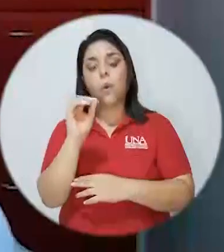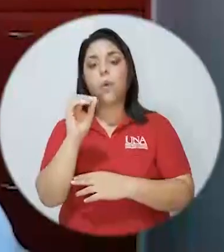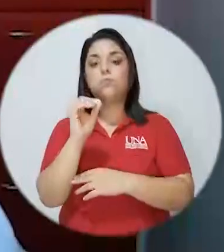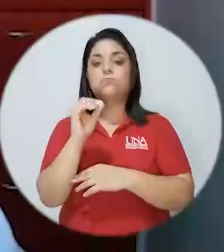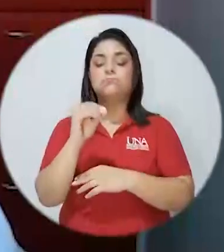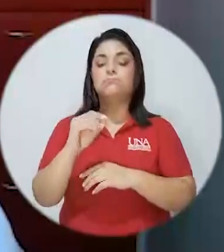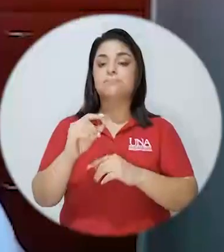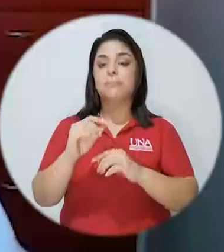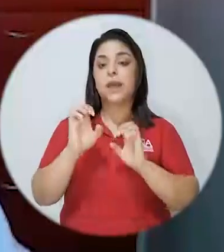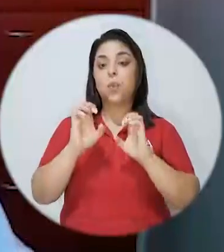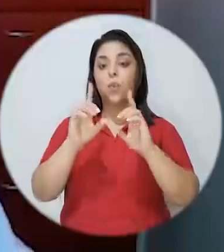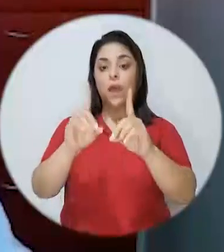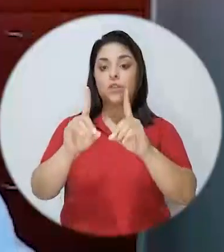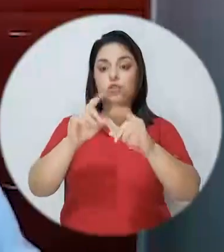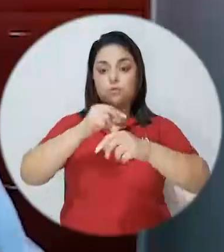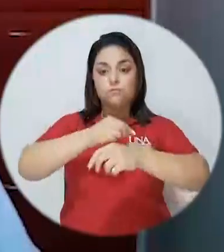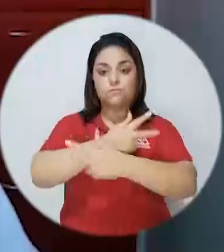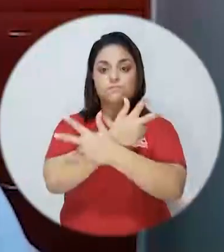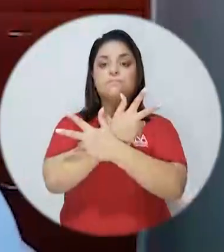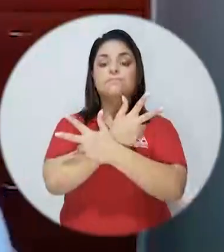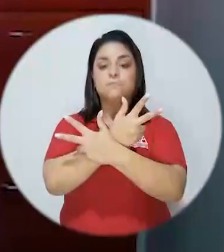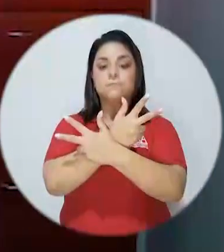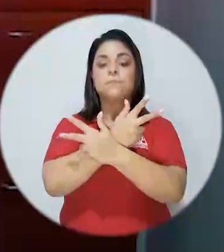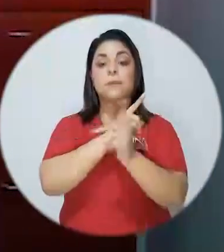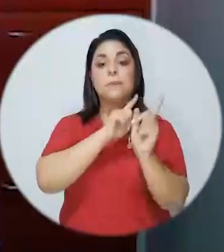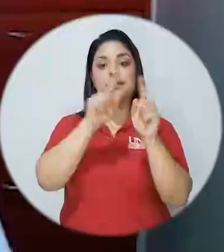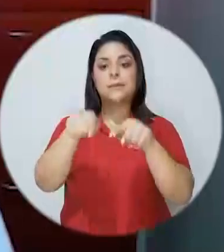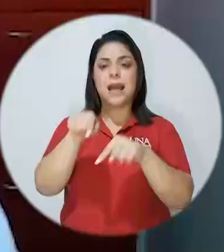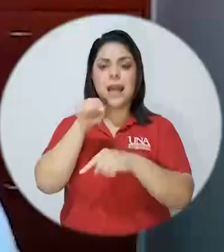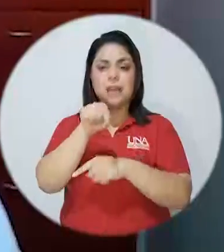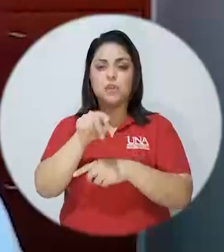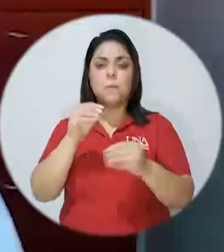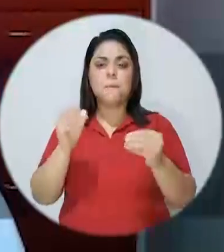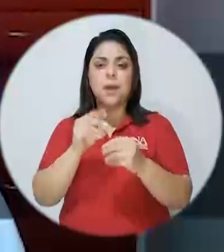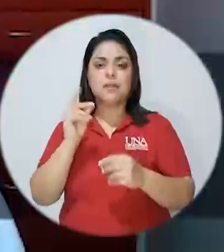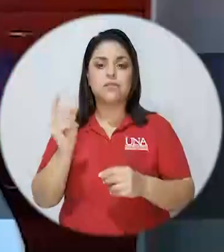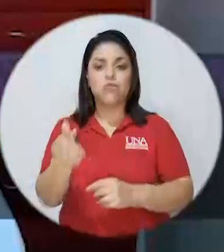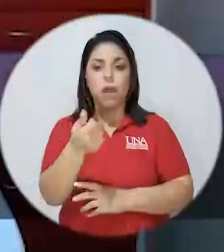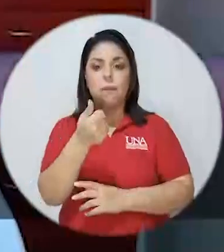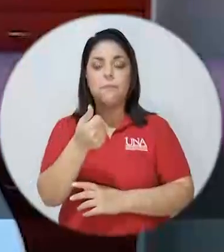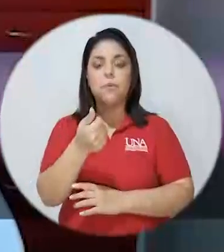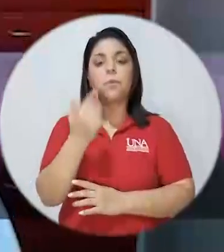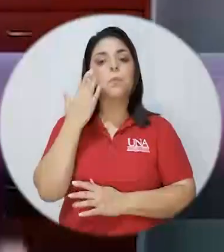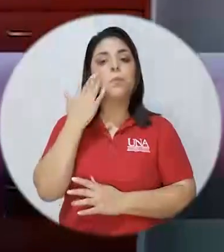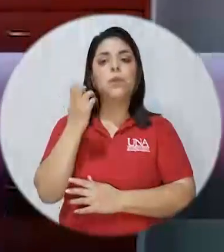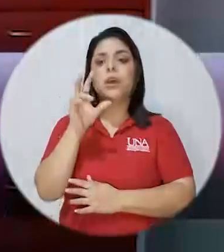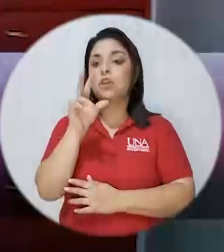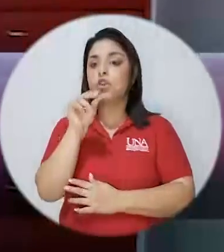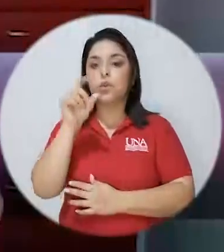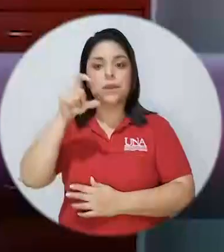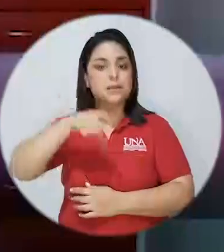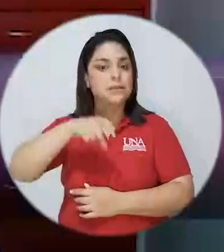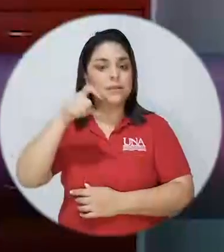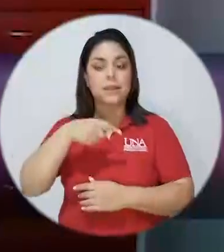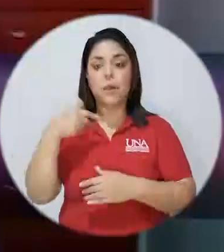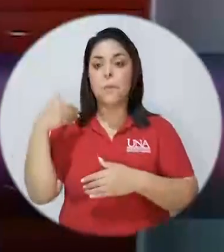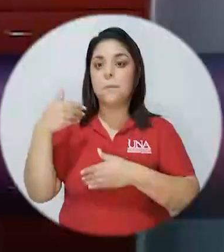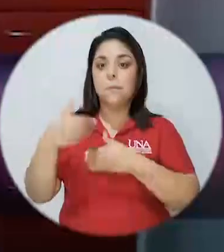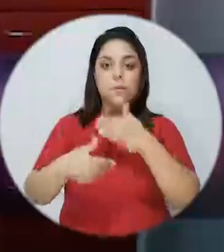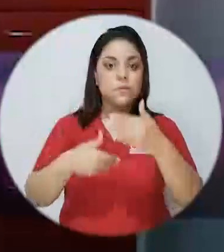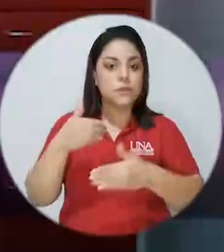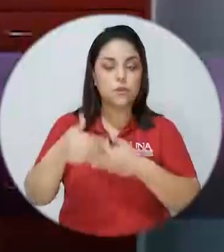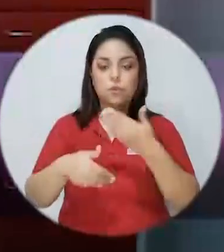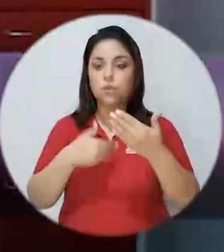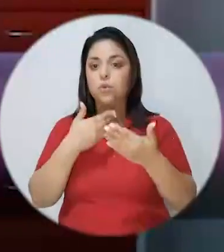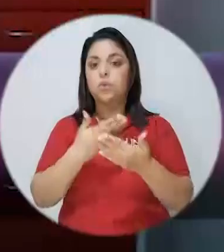telepresencial. Y en este sentido, la más rápida de incorporar, ya que no requería de todo un proceso que